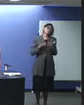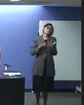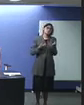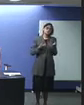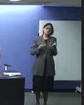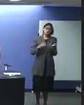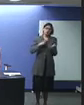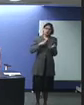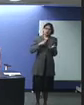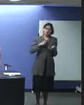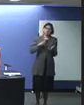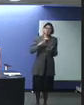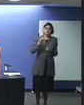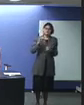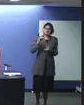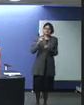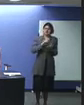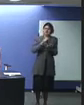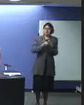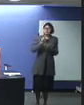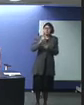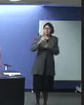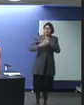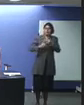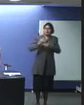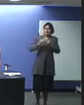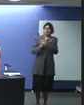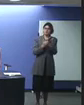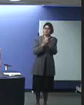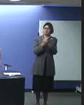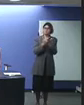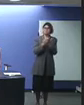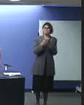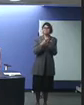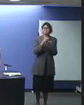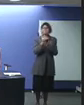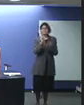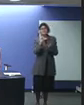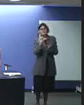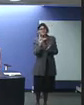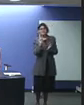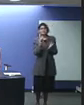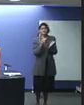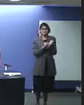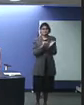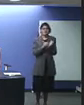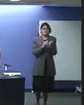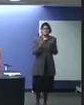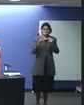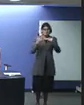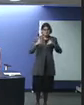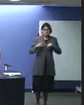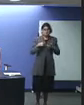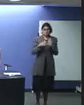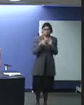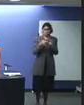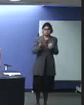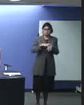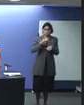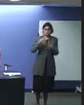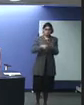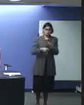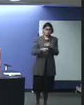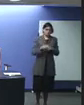hay algunos avances a nivel de la ley, pero hay otras cosas que me quisiera, en los que me voy a detener más adelante, que quisiera hacer